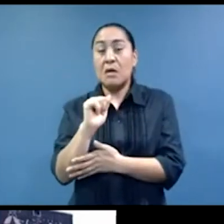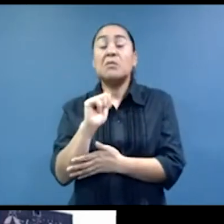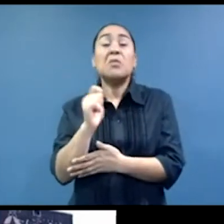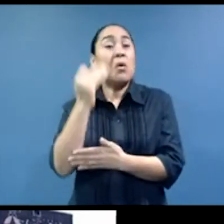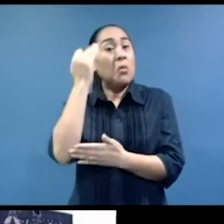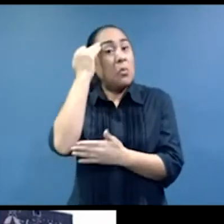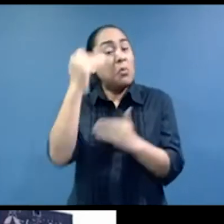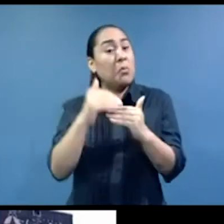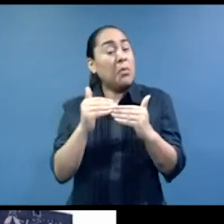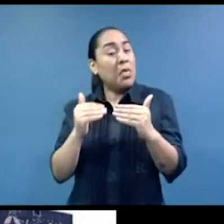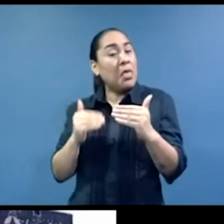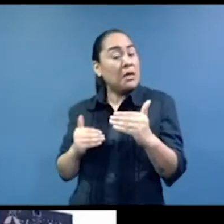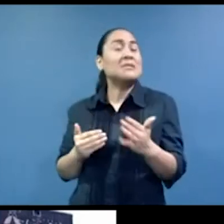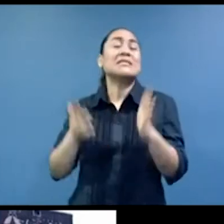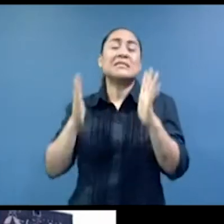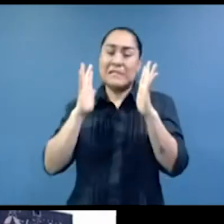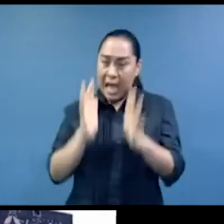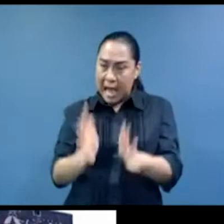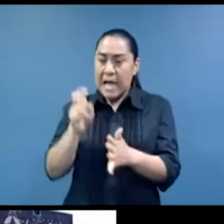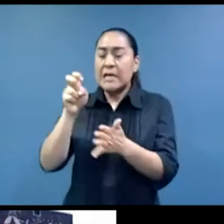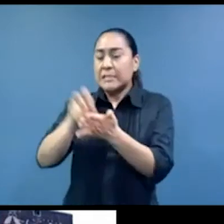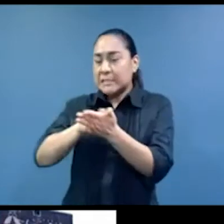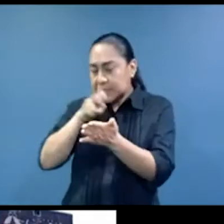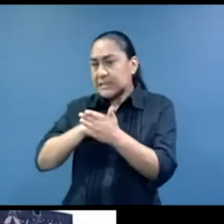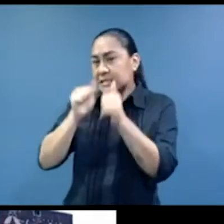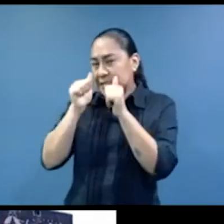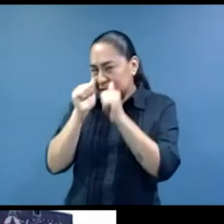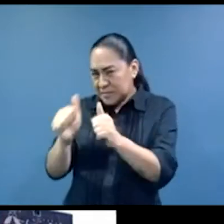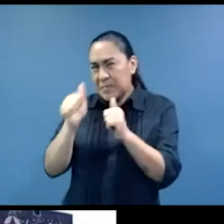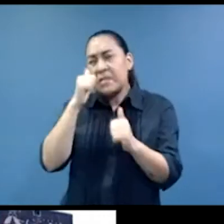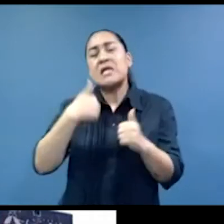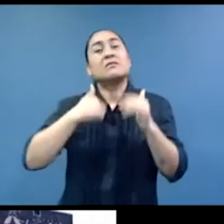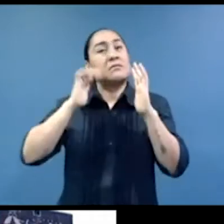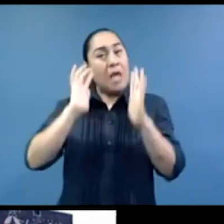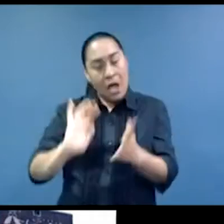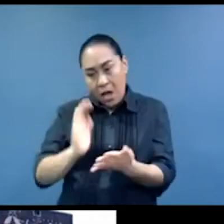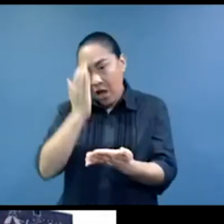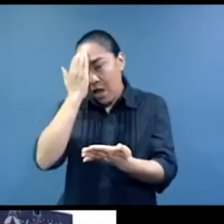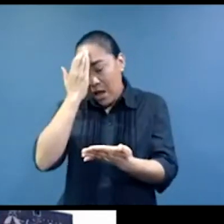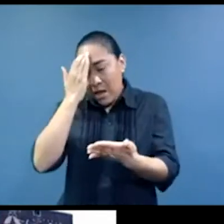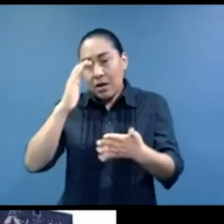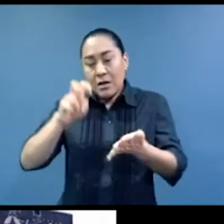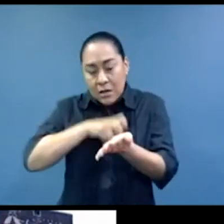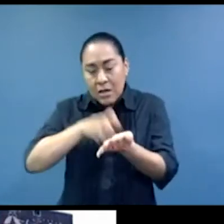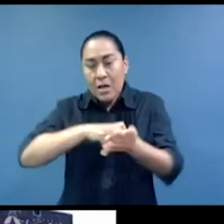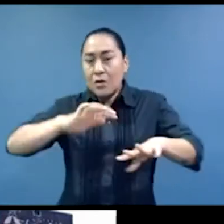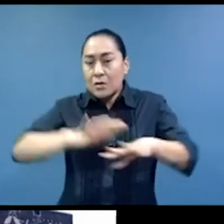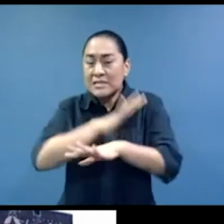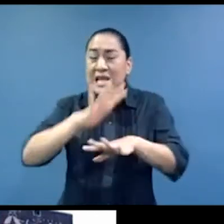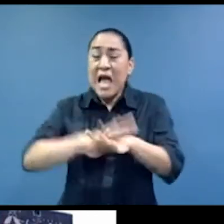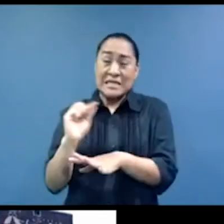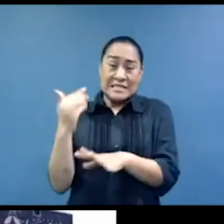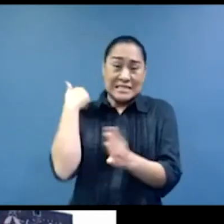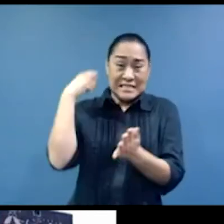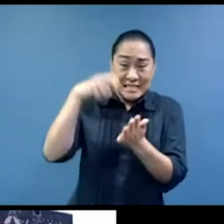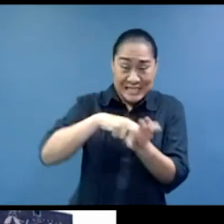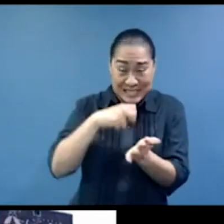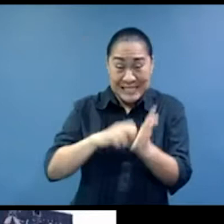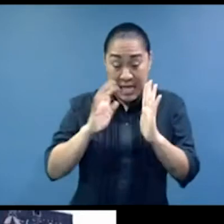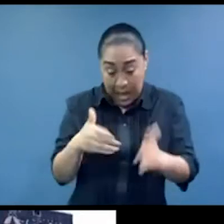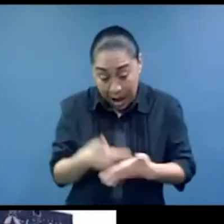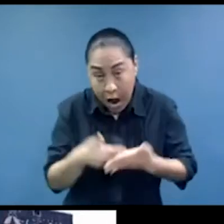trabajado muchísimo en ella, yo he conocido todas las versiones, se tenía una versión ya muy reciente y de repente este